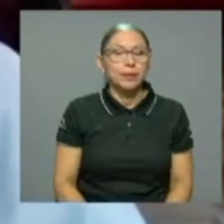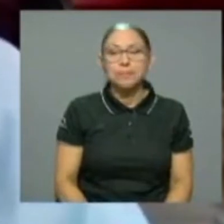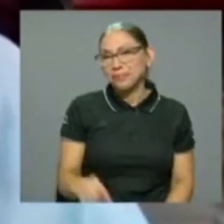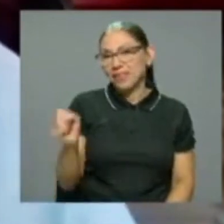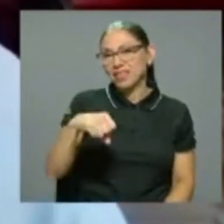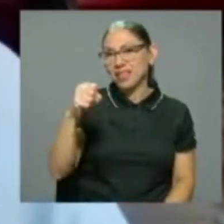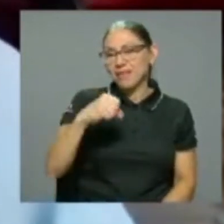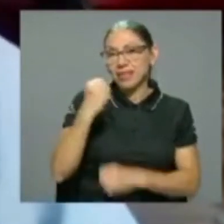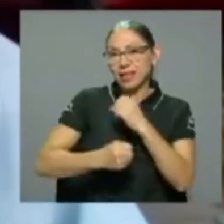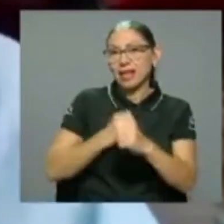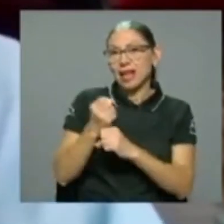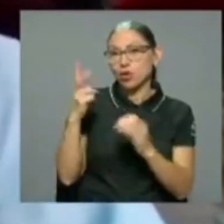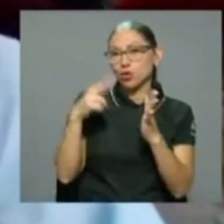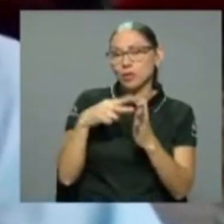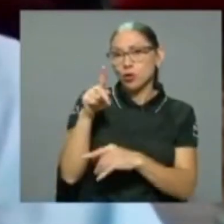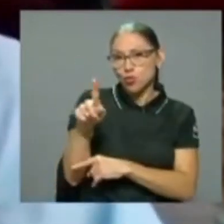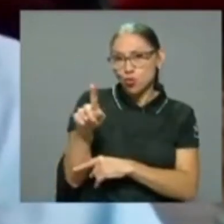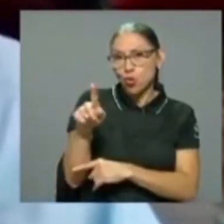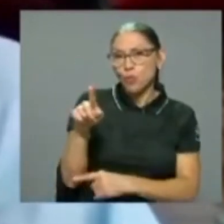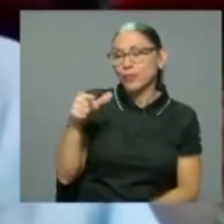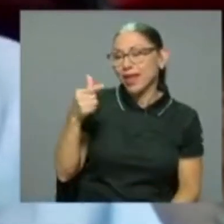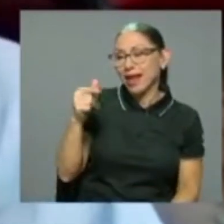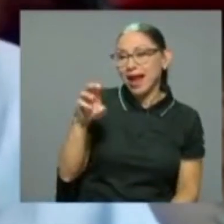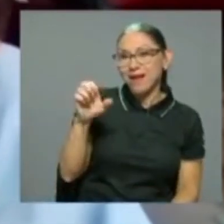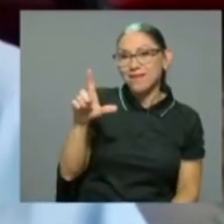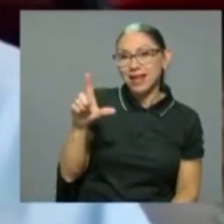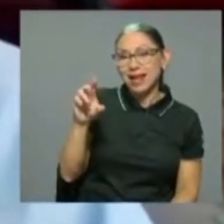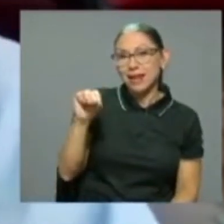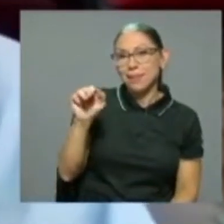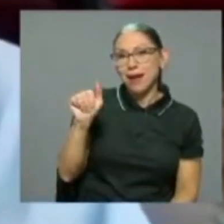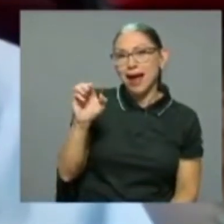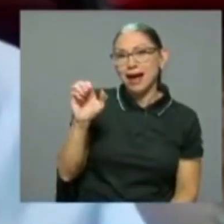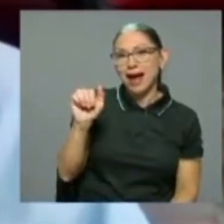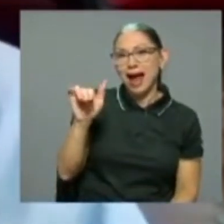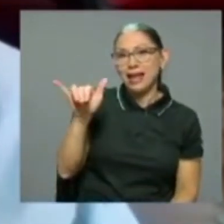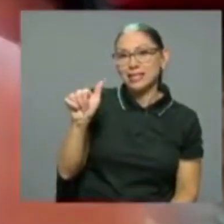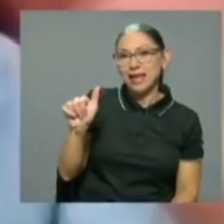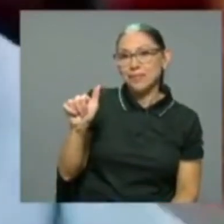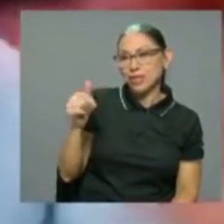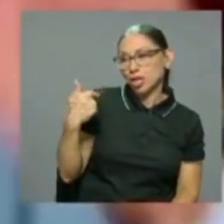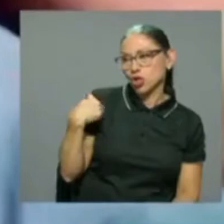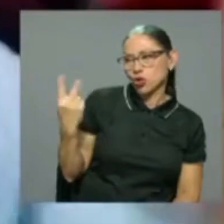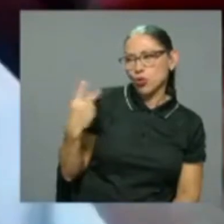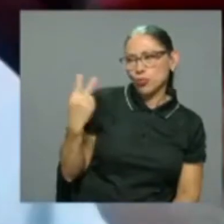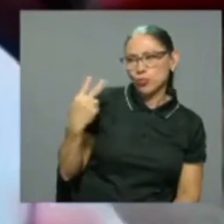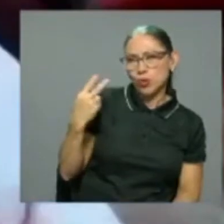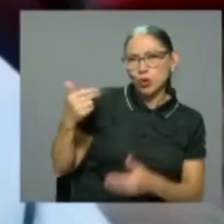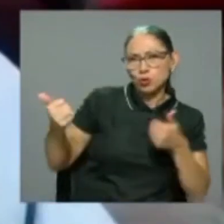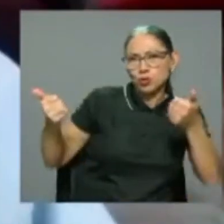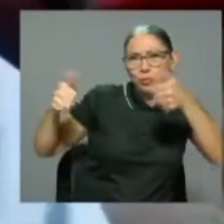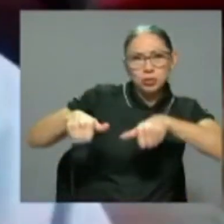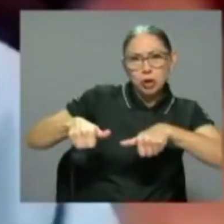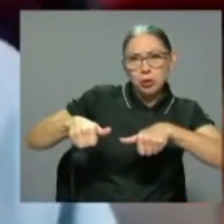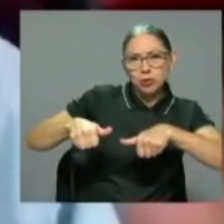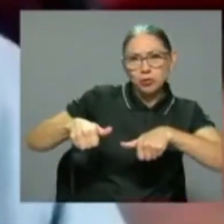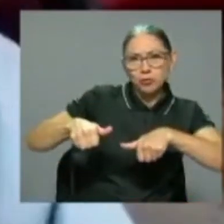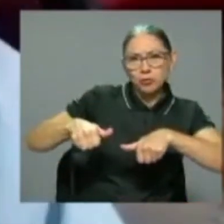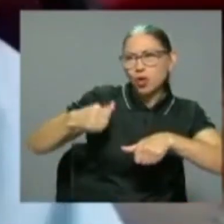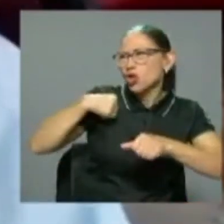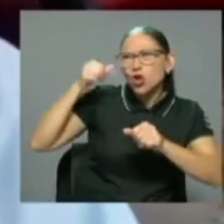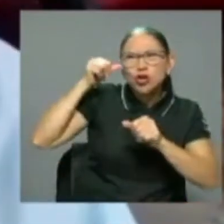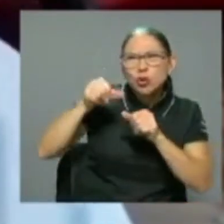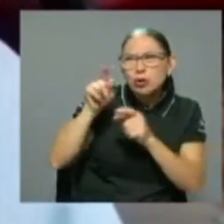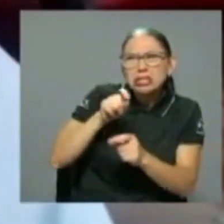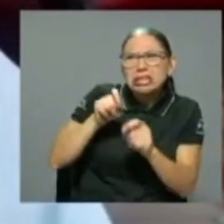Efectivamente, en el año 2001, don Gabriel Macaya y yo nos pusimos de acuerdo, no recuerdo en qué términos, para